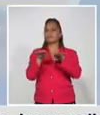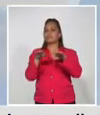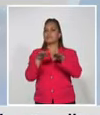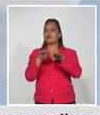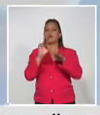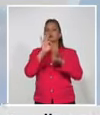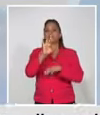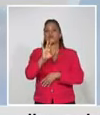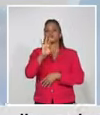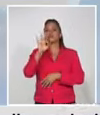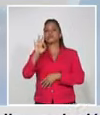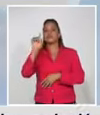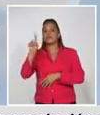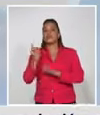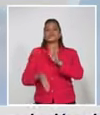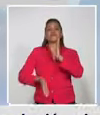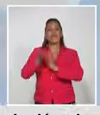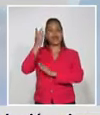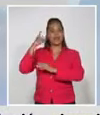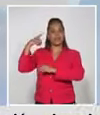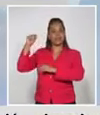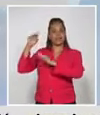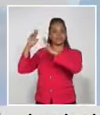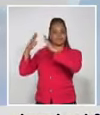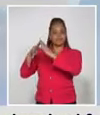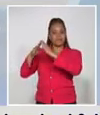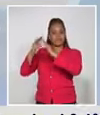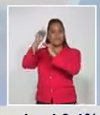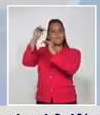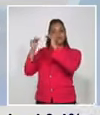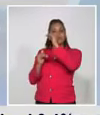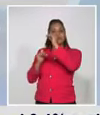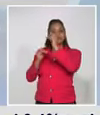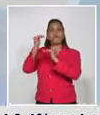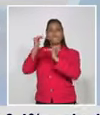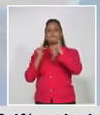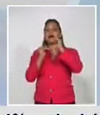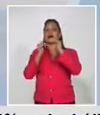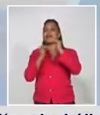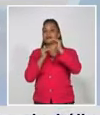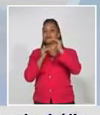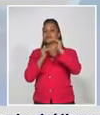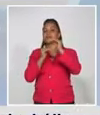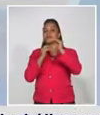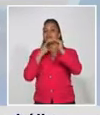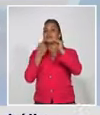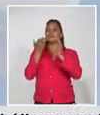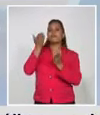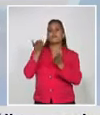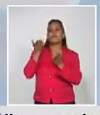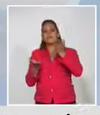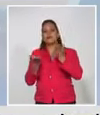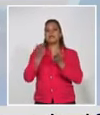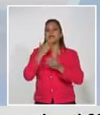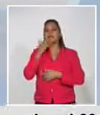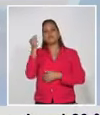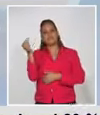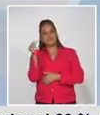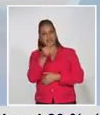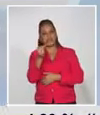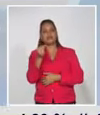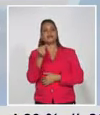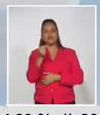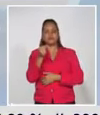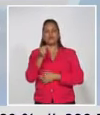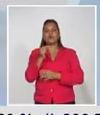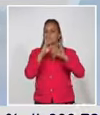881 altas, muy por debajo del número de casos diagnosticados, y es lo que hace un balance negativo del